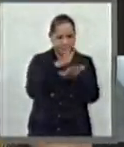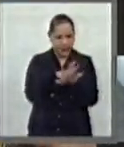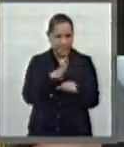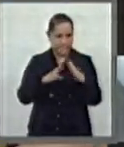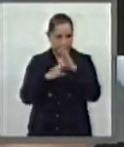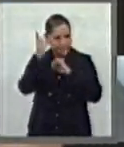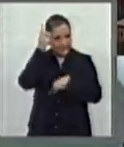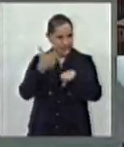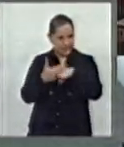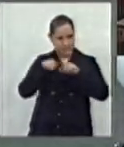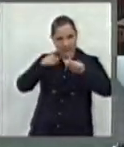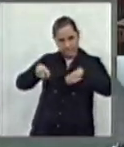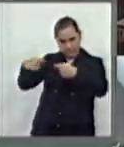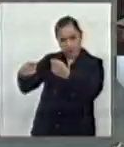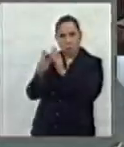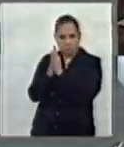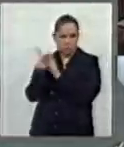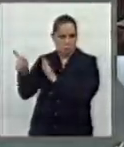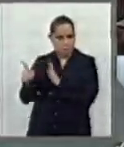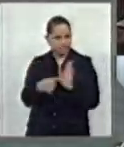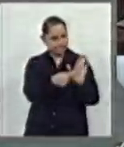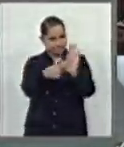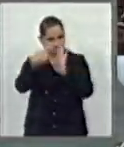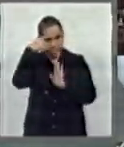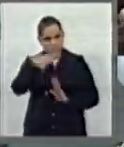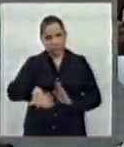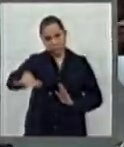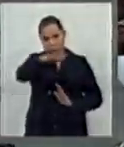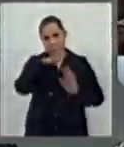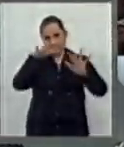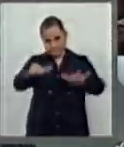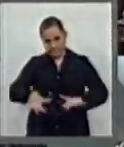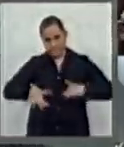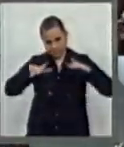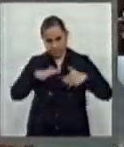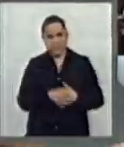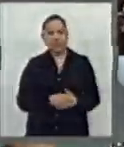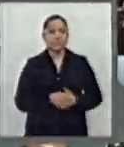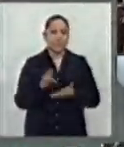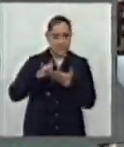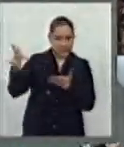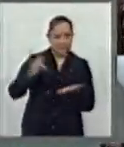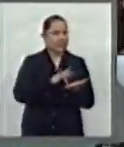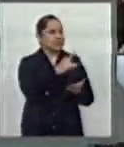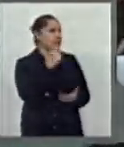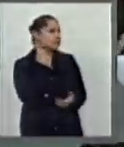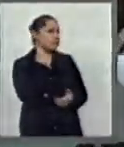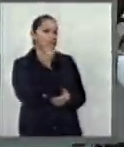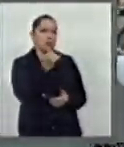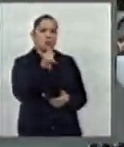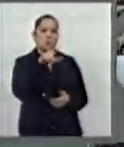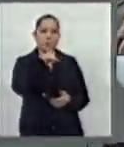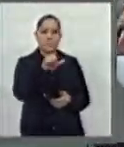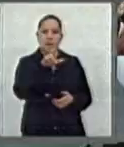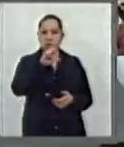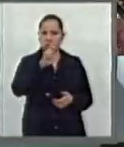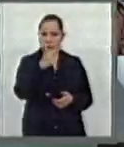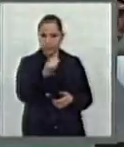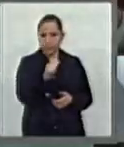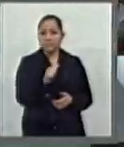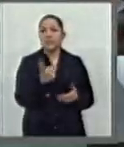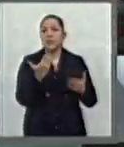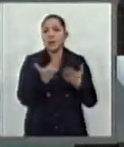directiva. Es cuanto. Gracias, diputada Yulma Rocha. Para los efectos